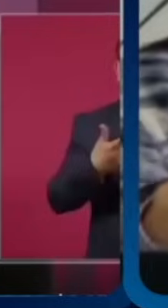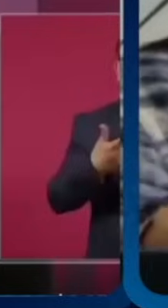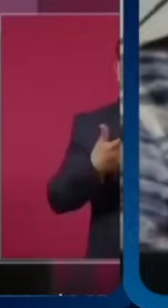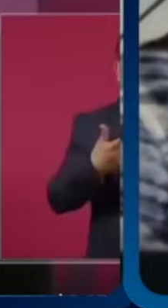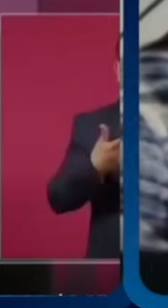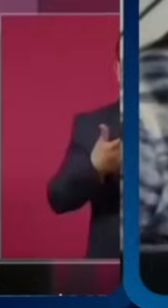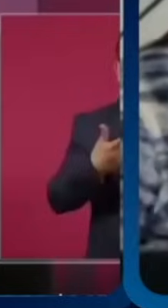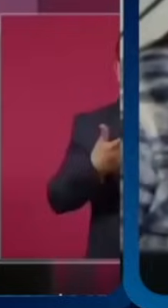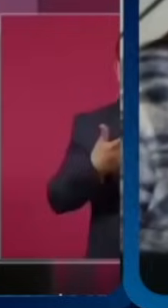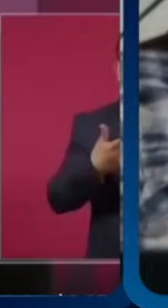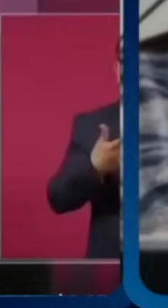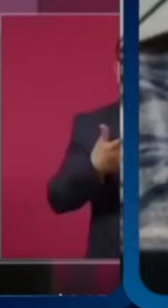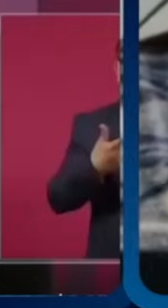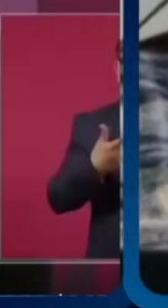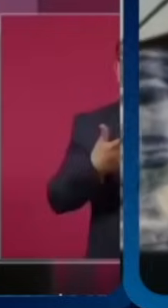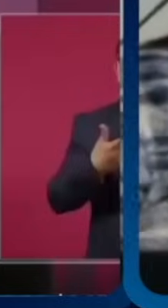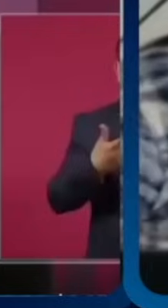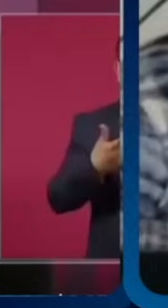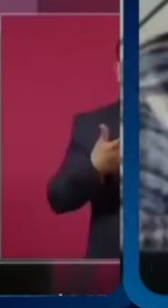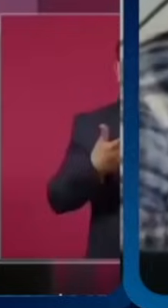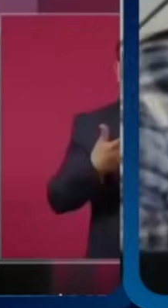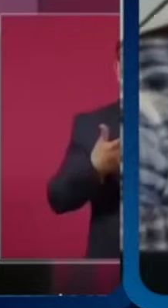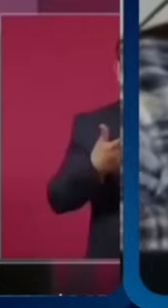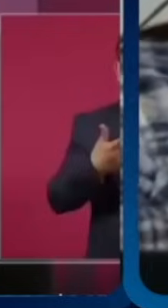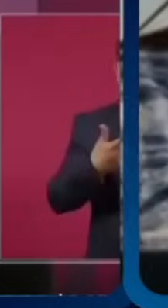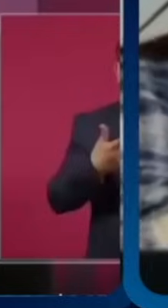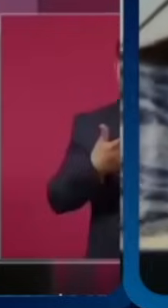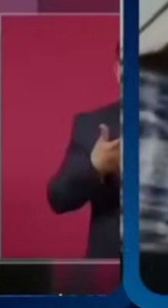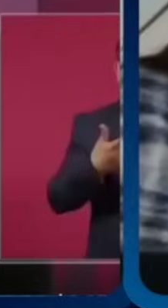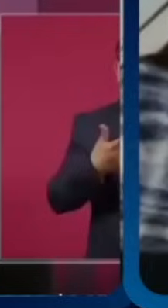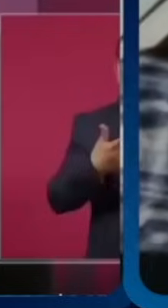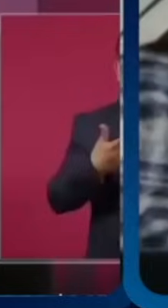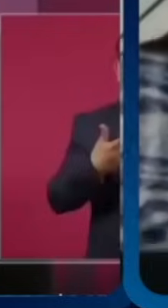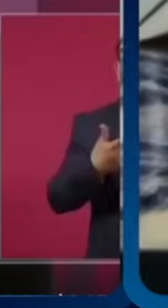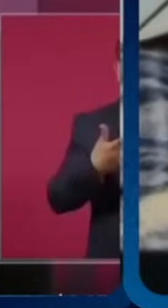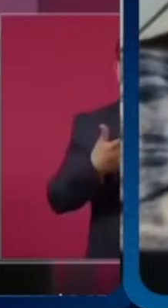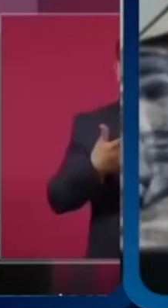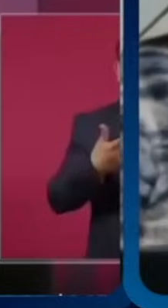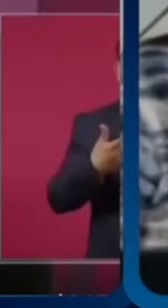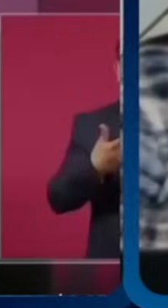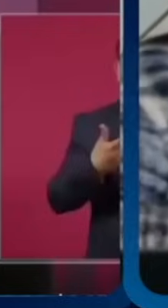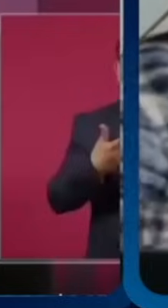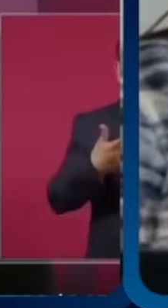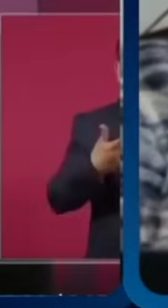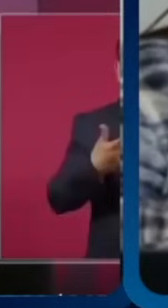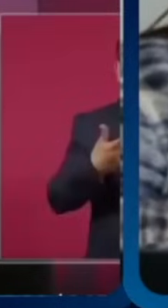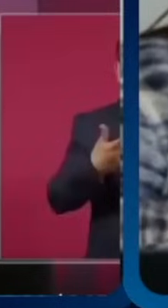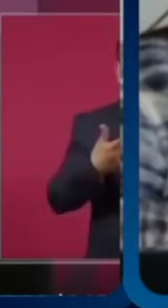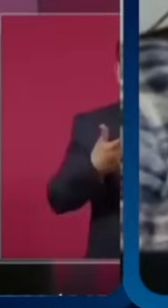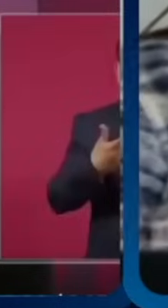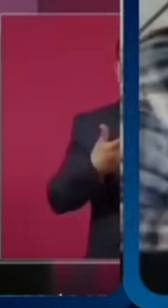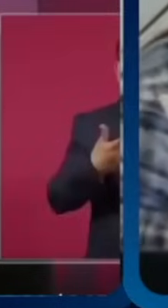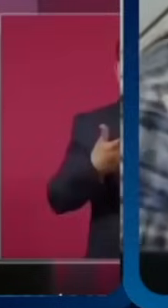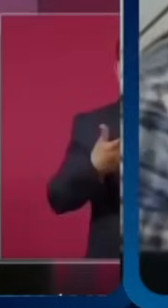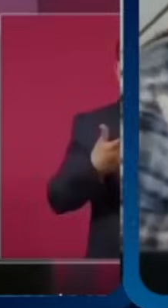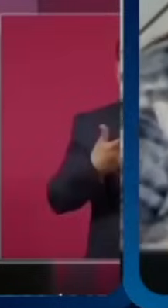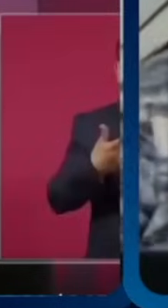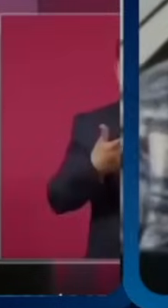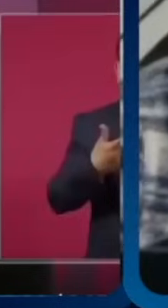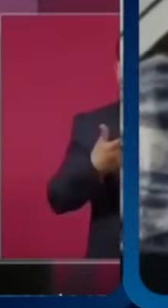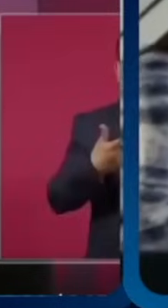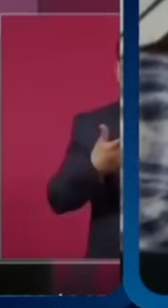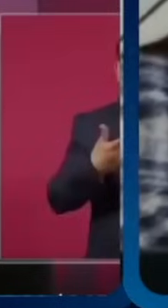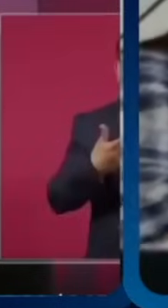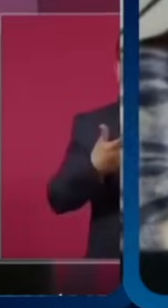universidad pública, y yo estoy totalmente agradecida porque si yo no hubiera tenido la oportunidad de estudiar en una universidad pública, no sé cómo se me hubiese complicado